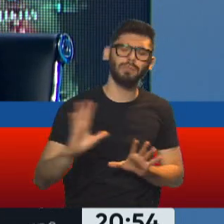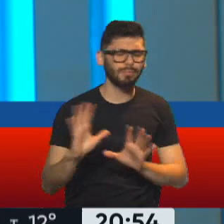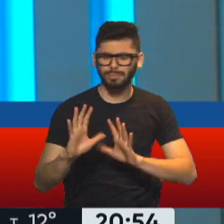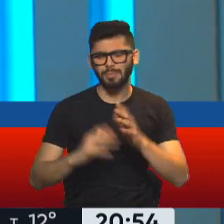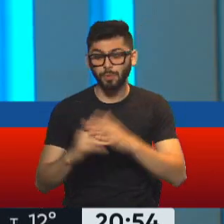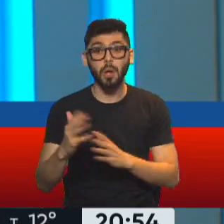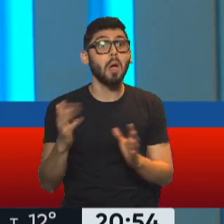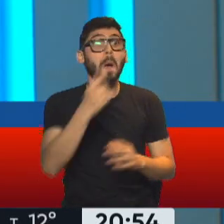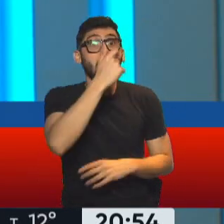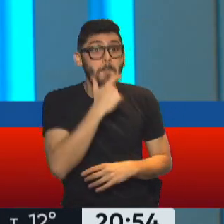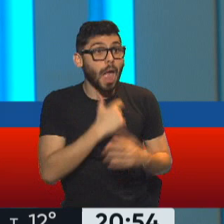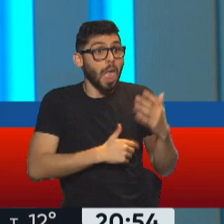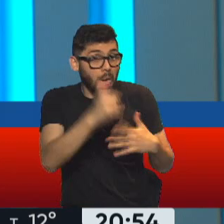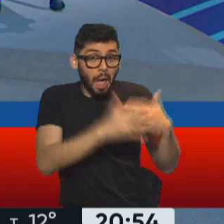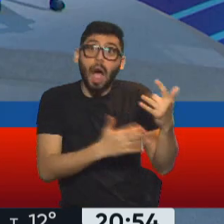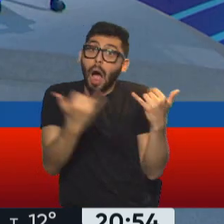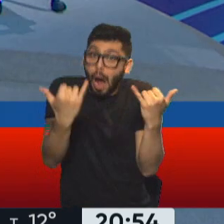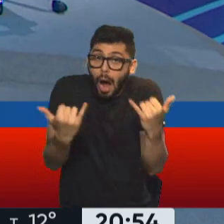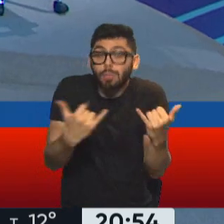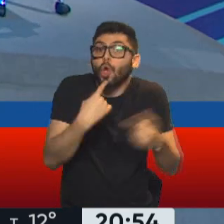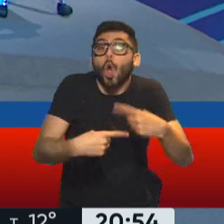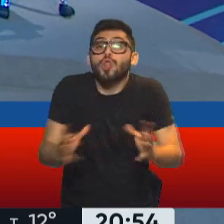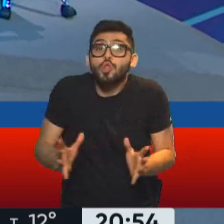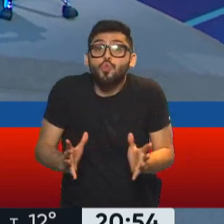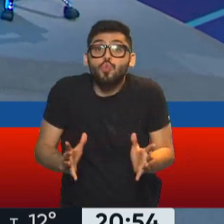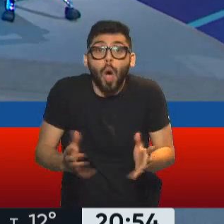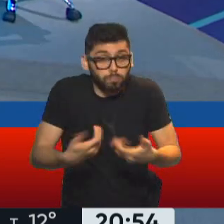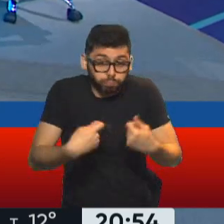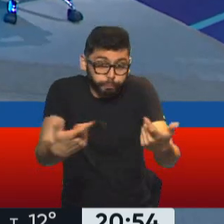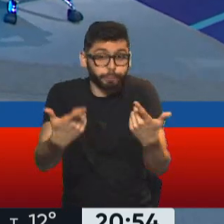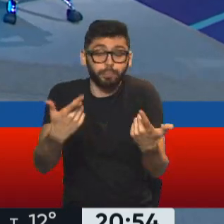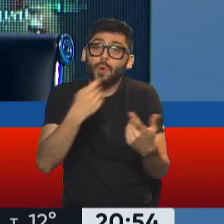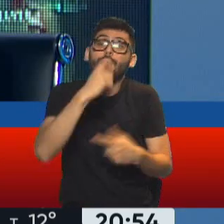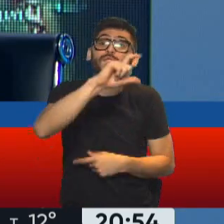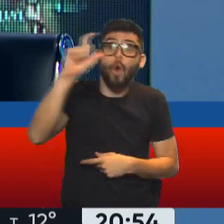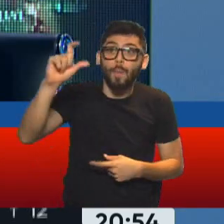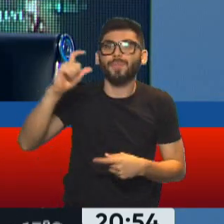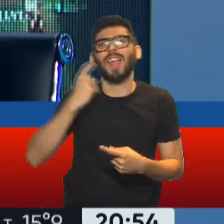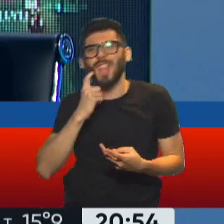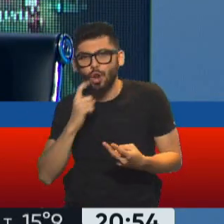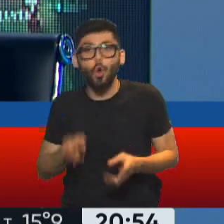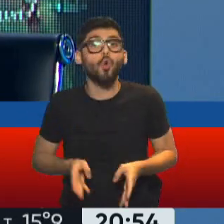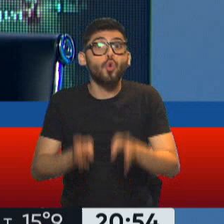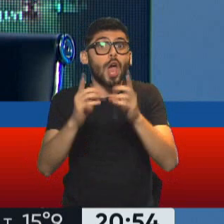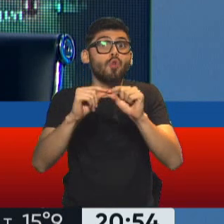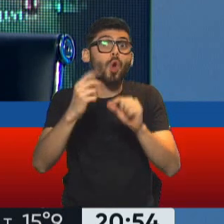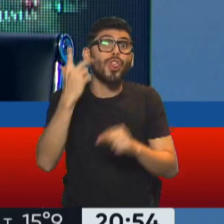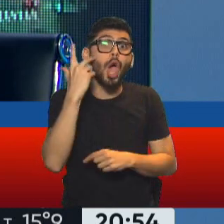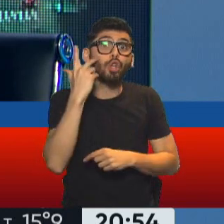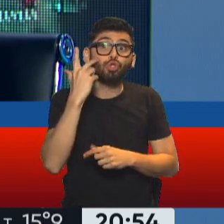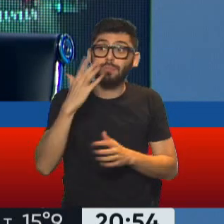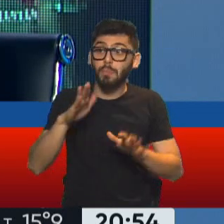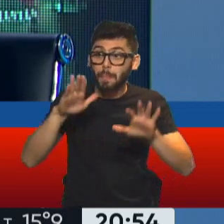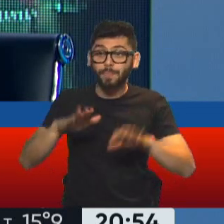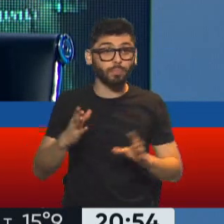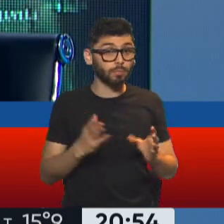empezó el macrismo y no terminó. Y la verdad que en Formosa, hoy en Entre Ríos, la ruta 18, la autovía 18 estuvo paralizada